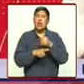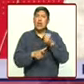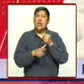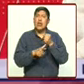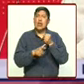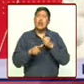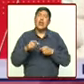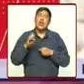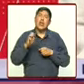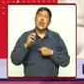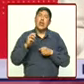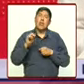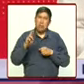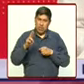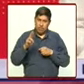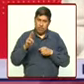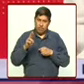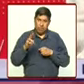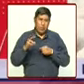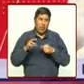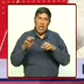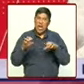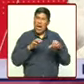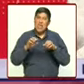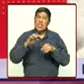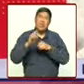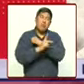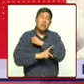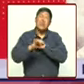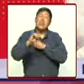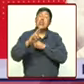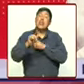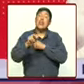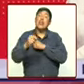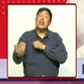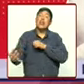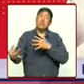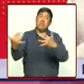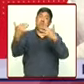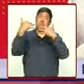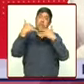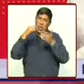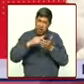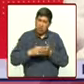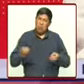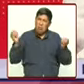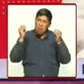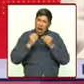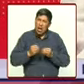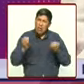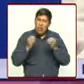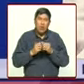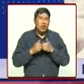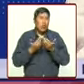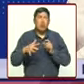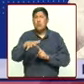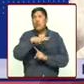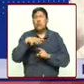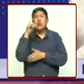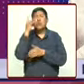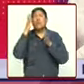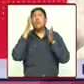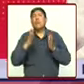de Hezbollah ha desencadenado en este ataque de Irán el día de hoy, pero esto podría recrudecer. ¿Cómo ves allí tú a